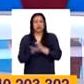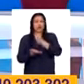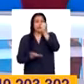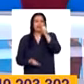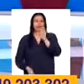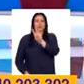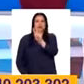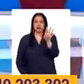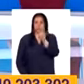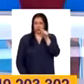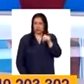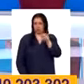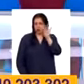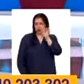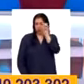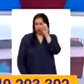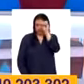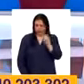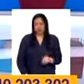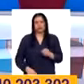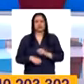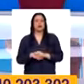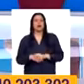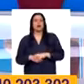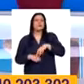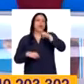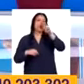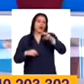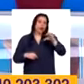el 44.8%, Moquegua con el